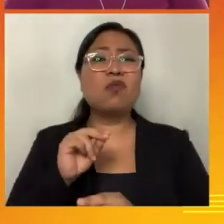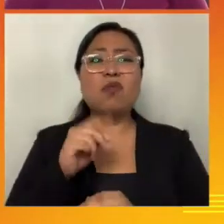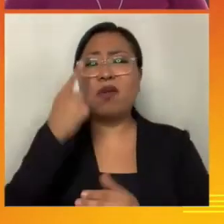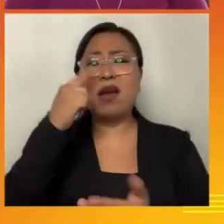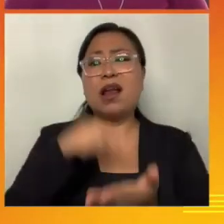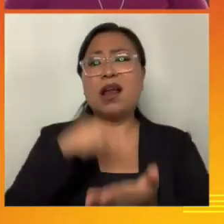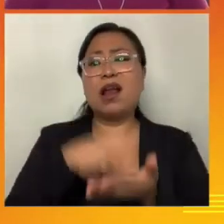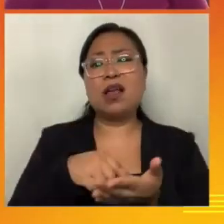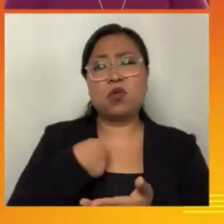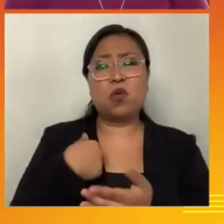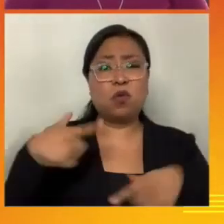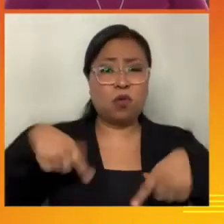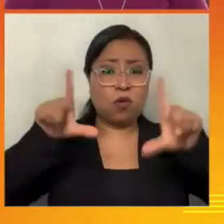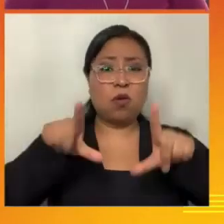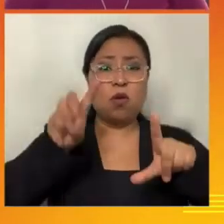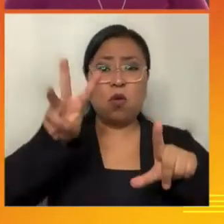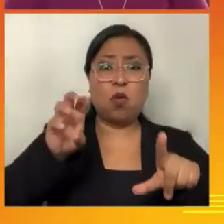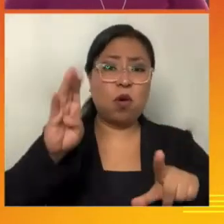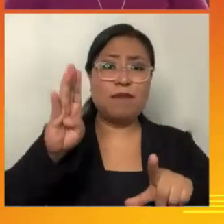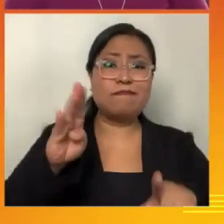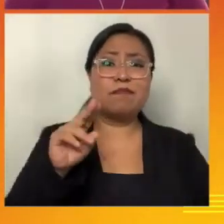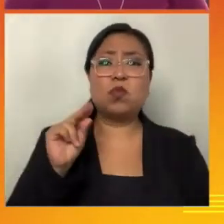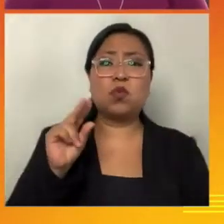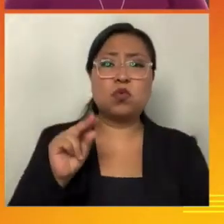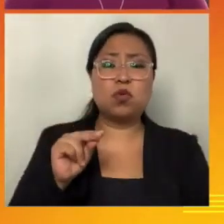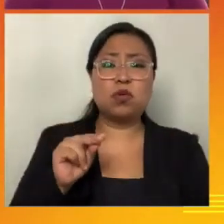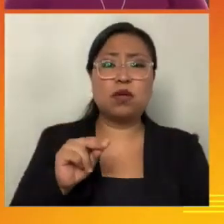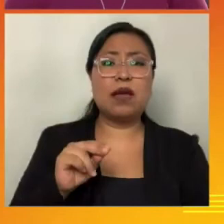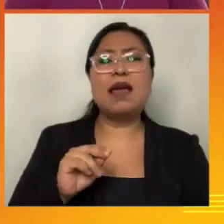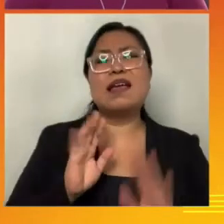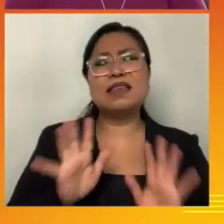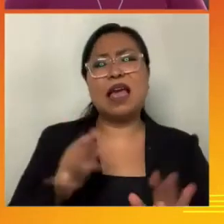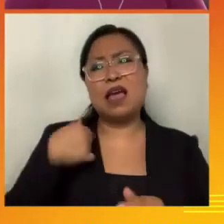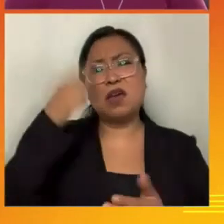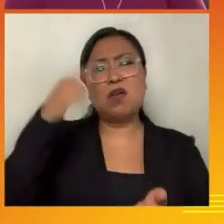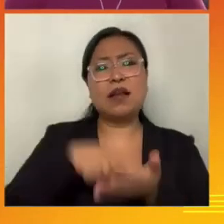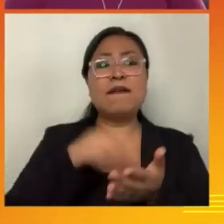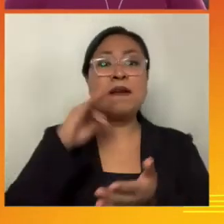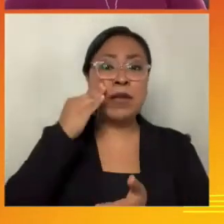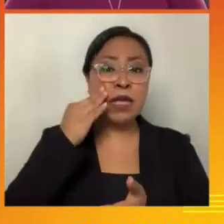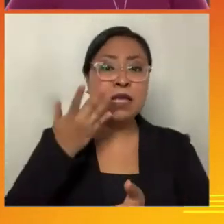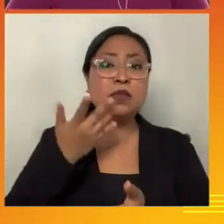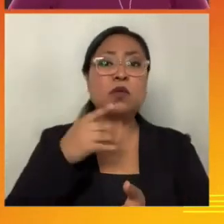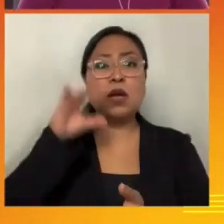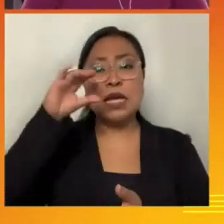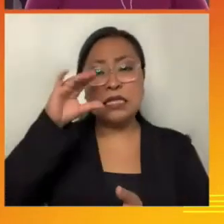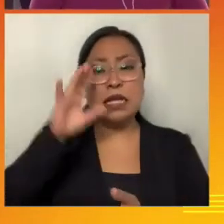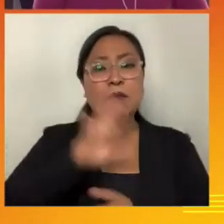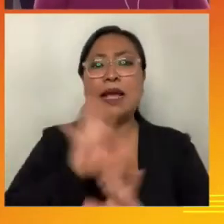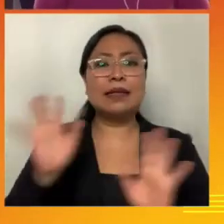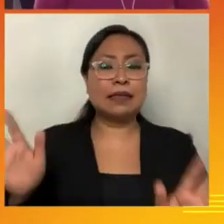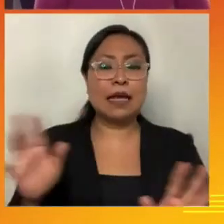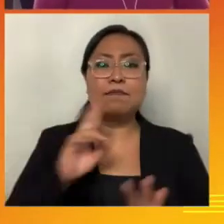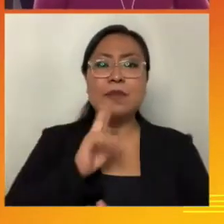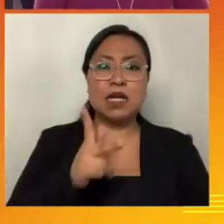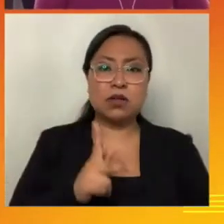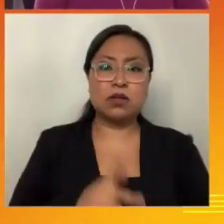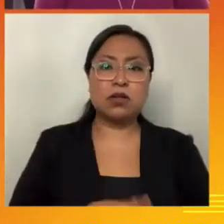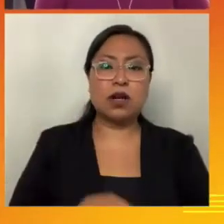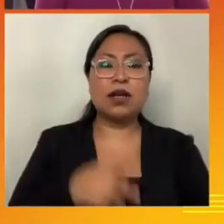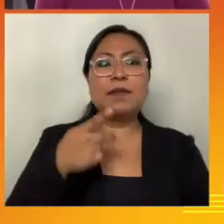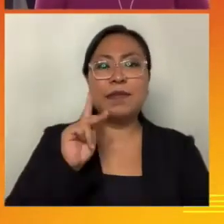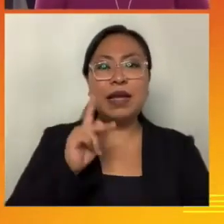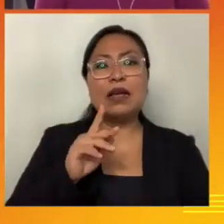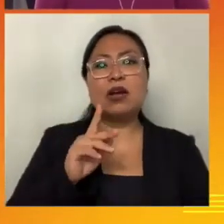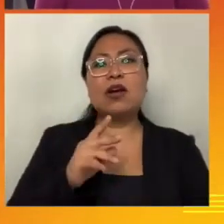un sitio web, porque ya con redes sociales se cubría un poco como que esa presencia, ¿no? Esa, y es mucho más